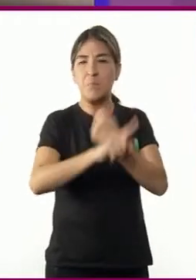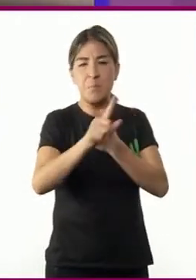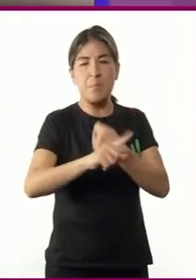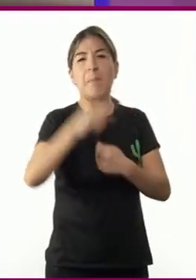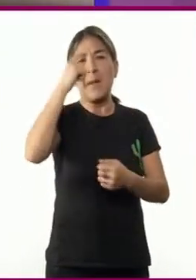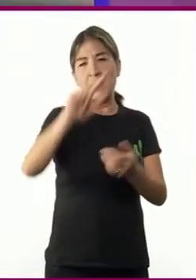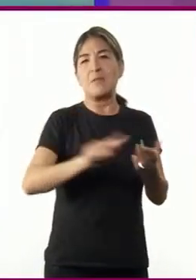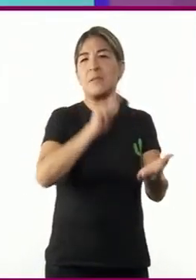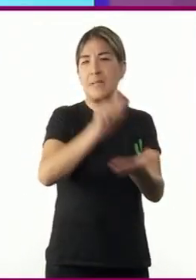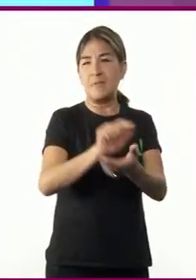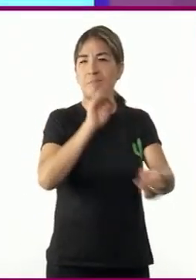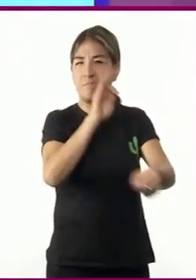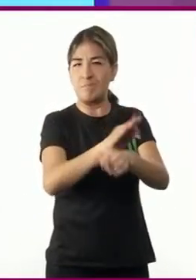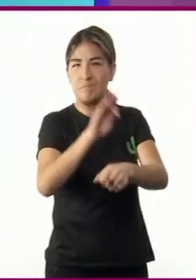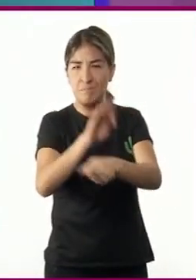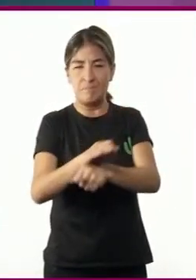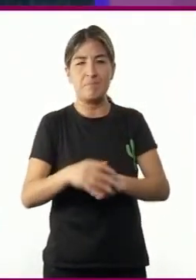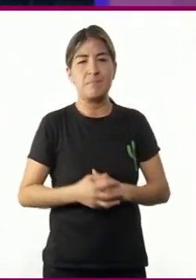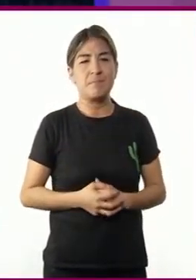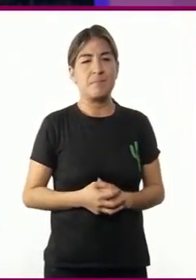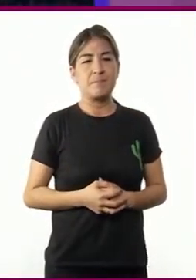segregación.